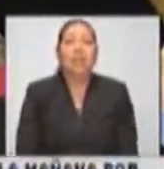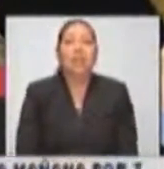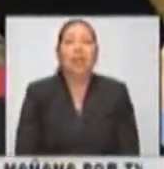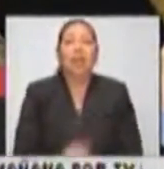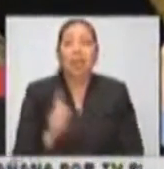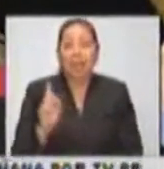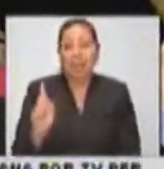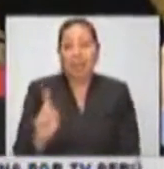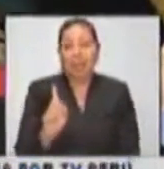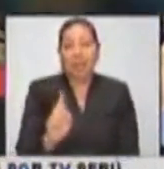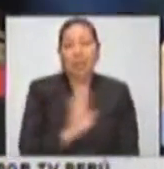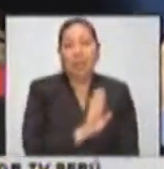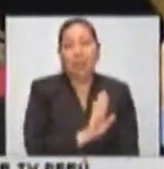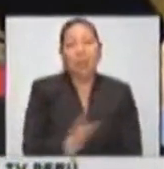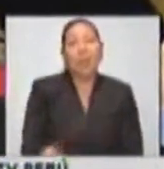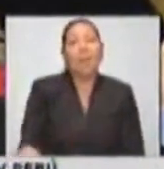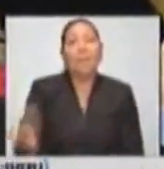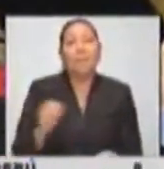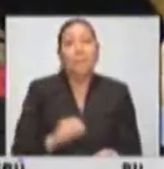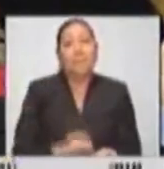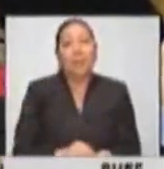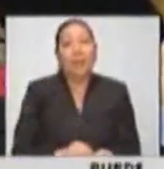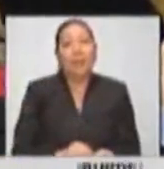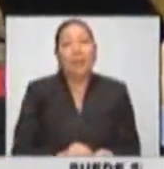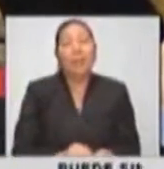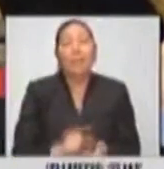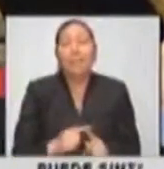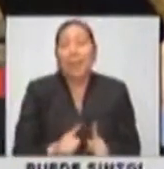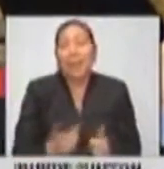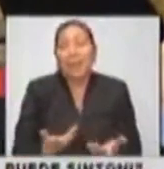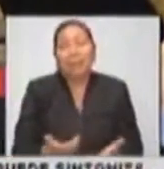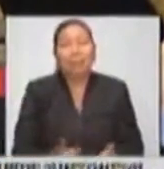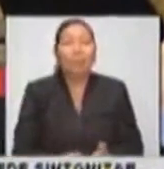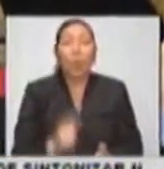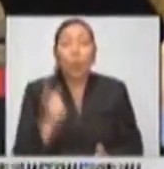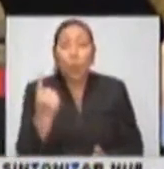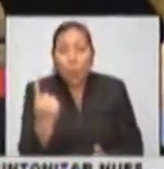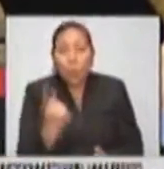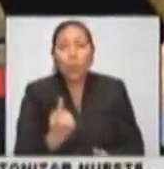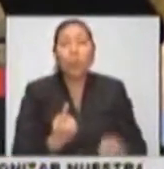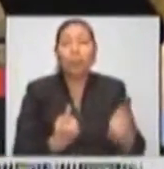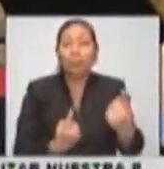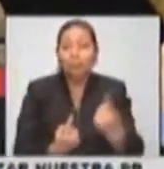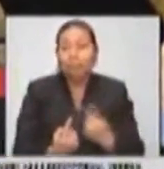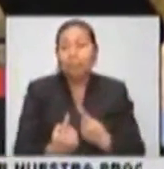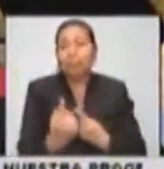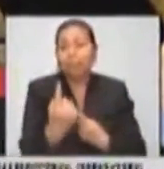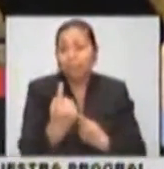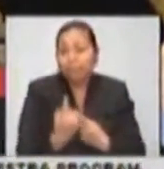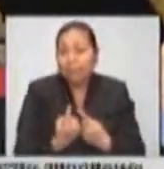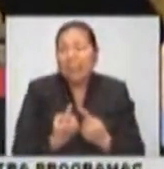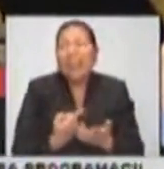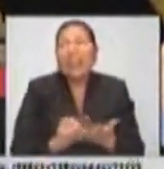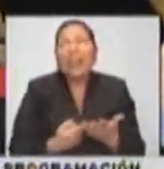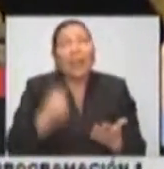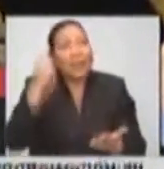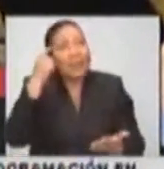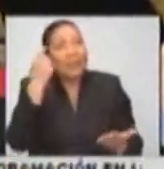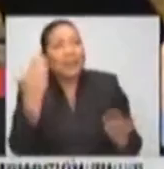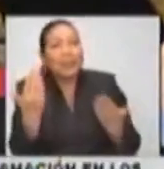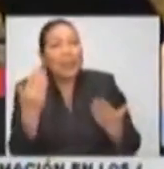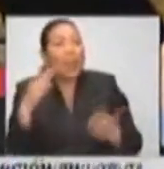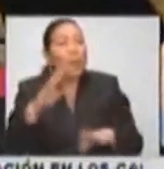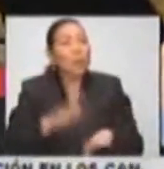Y en cada uno de ellos, una vez más, no sé si esto parece repetitivo, pero es así, uno por uno, significa tomar decisiones primero de